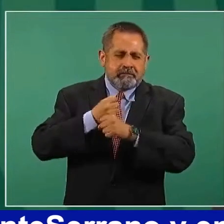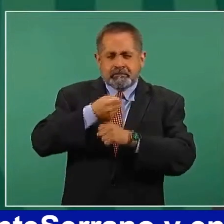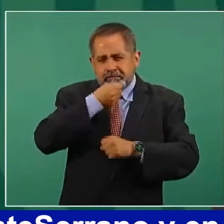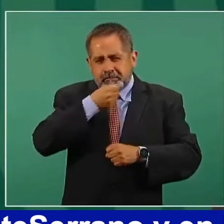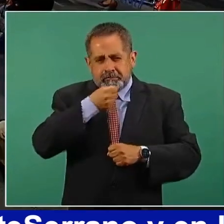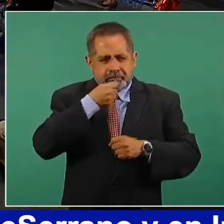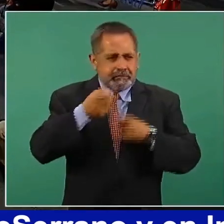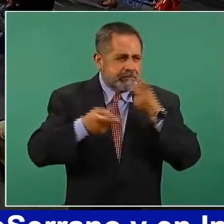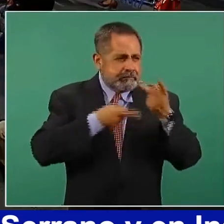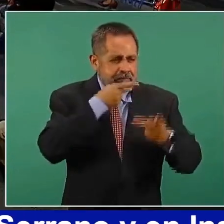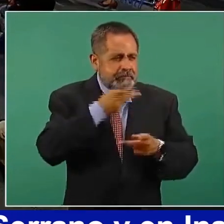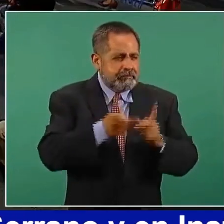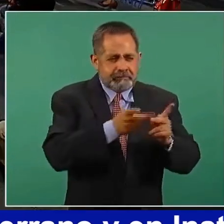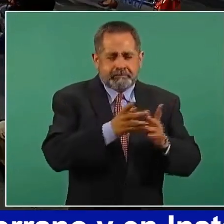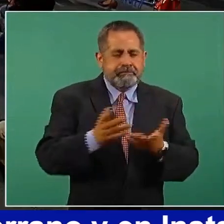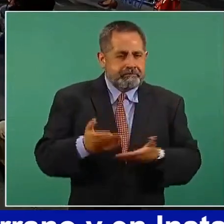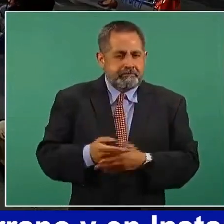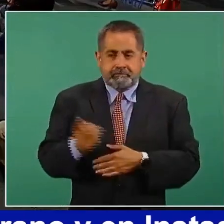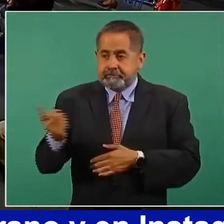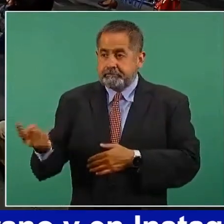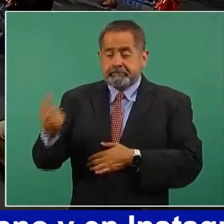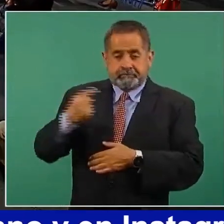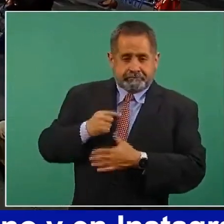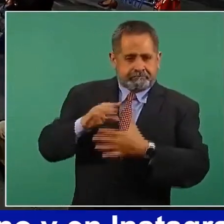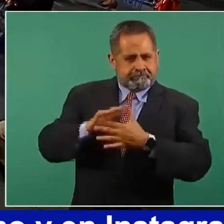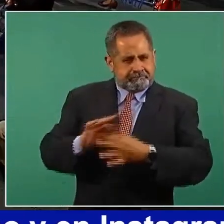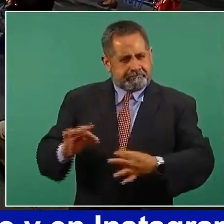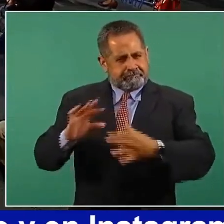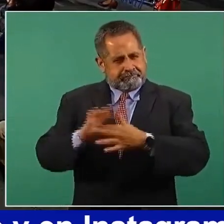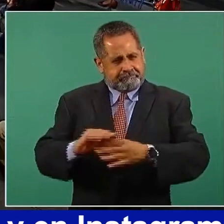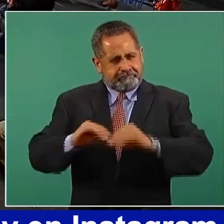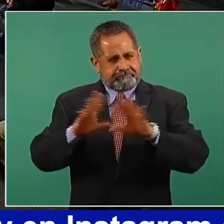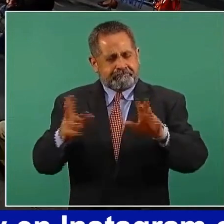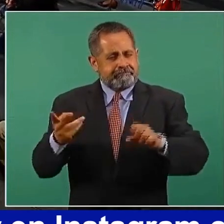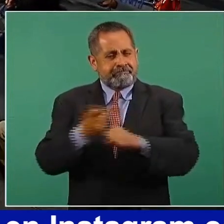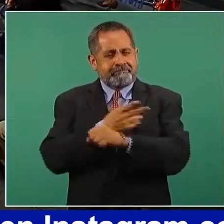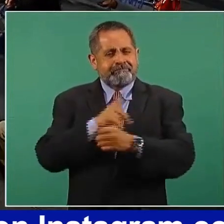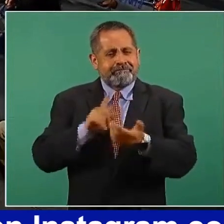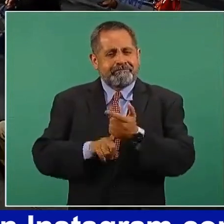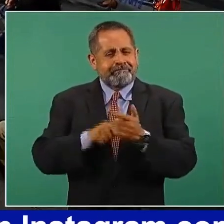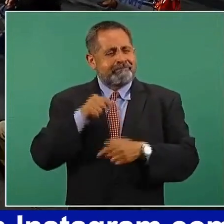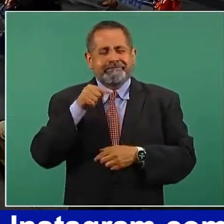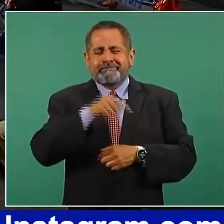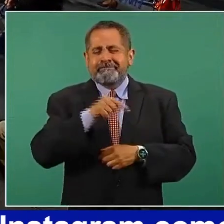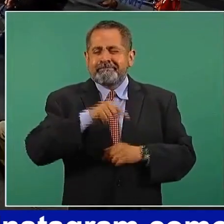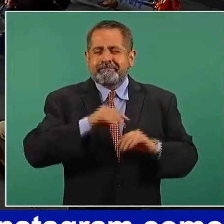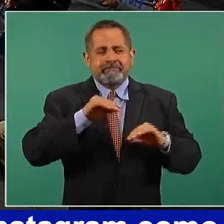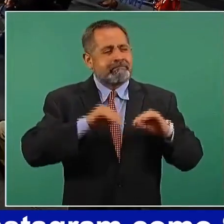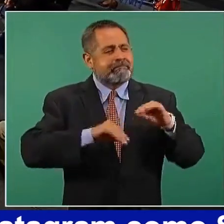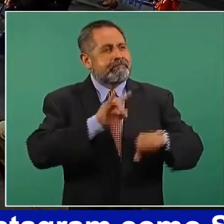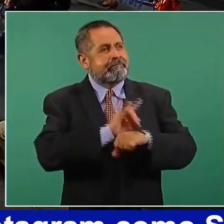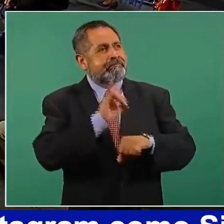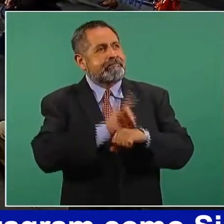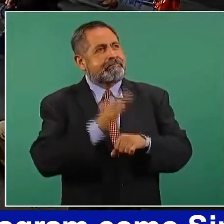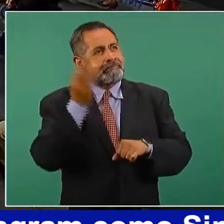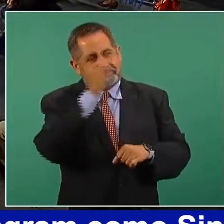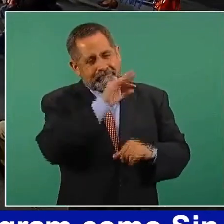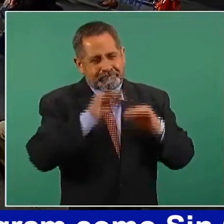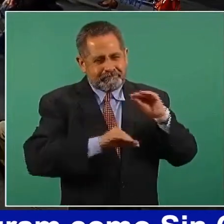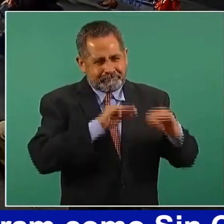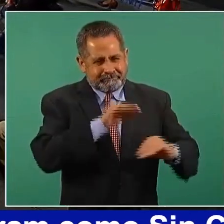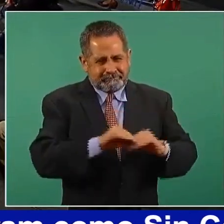Entonces, él nos va a explicar en qué consiste esto que